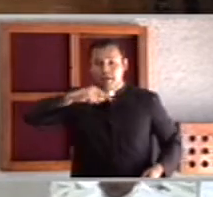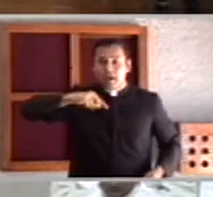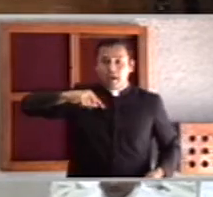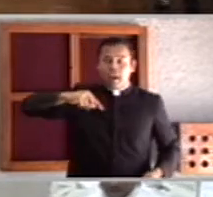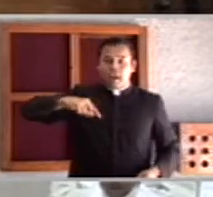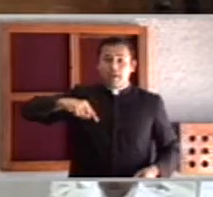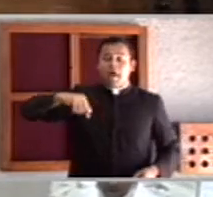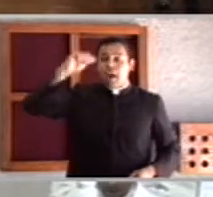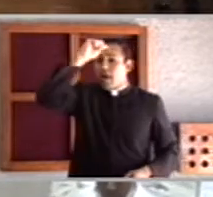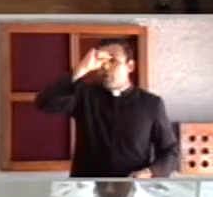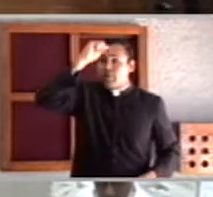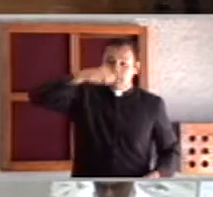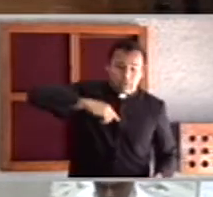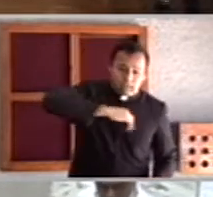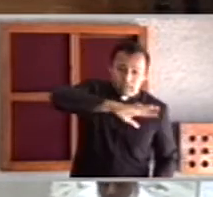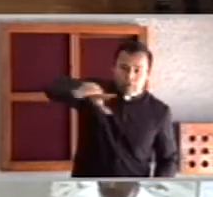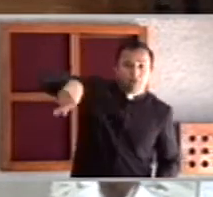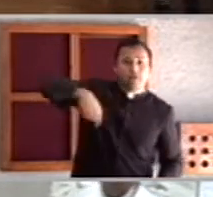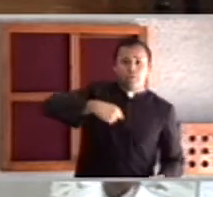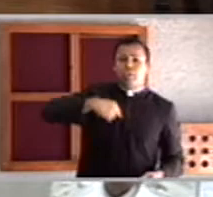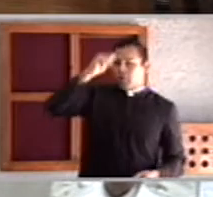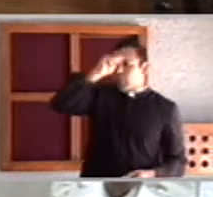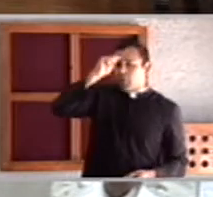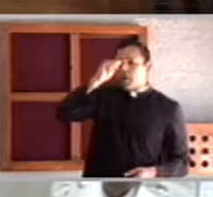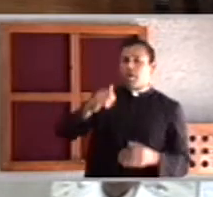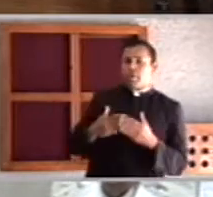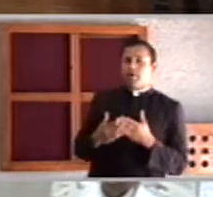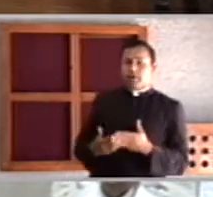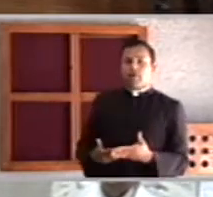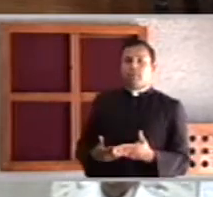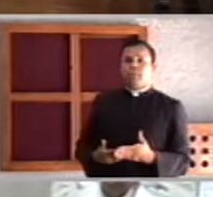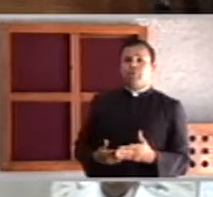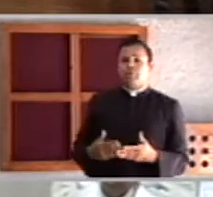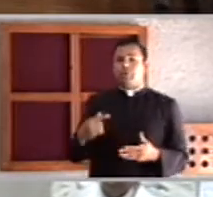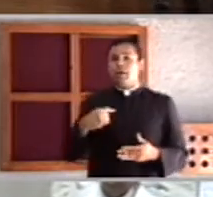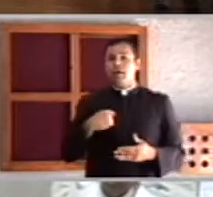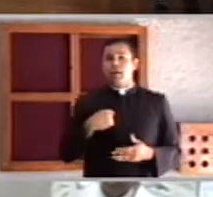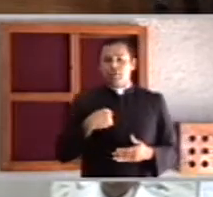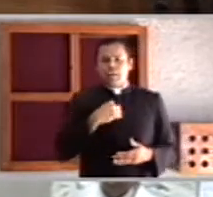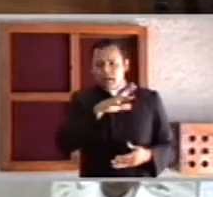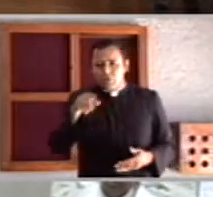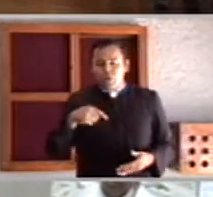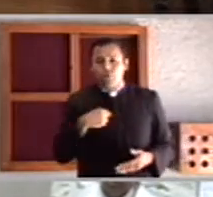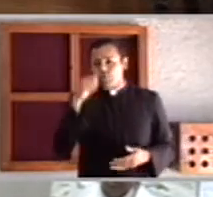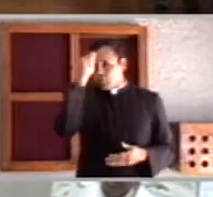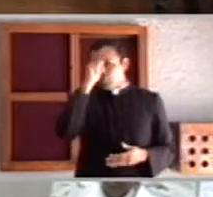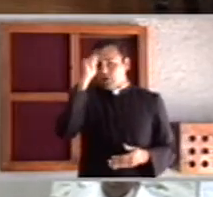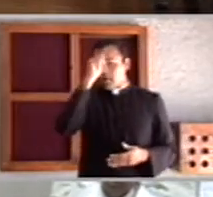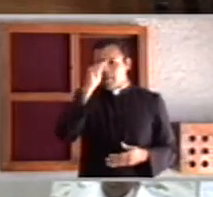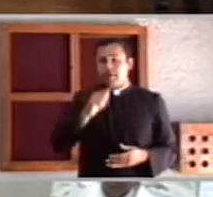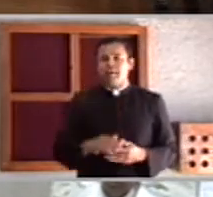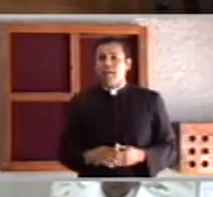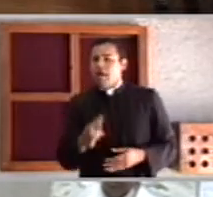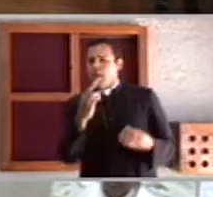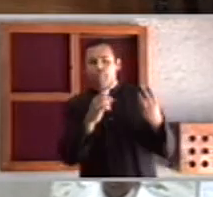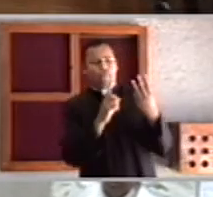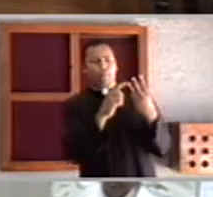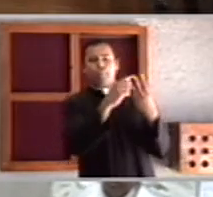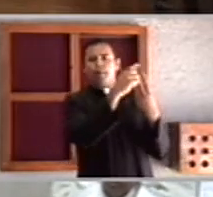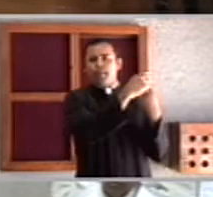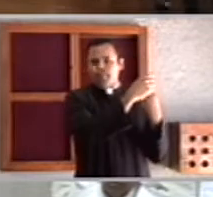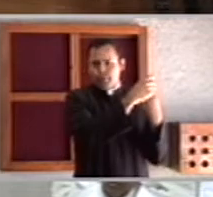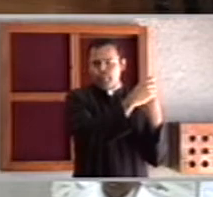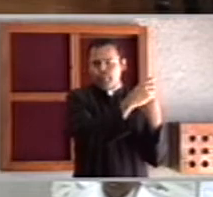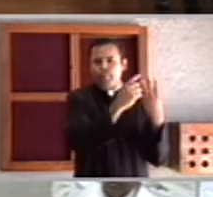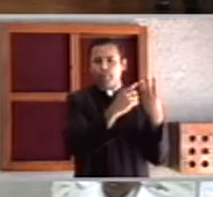nosotros los sacerdotes. Tenemos frente a nosotros las tres ánforas de